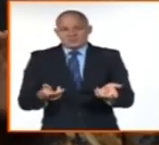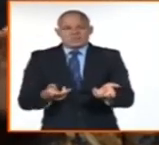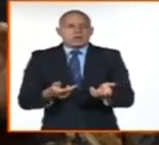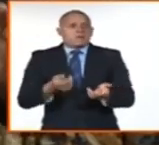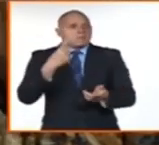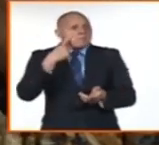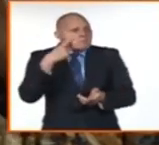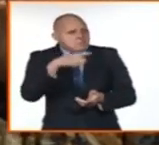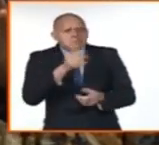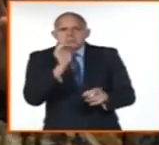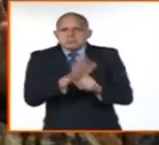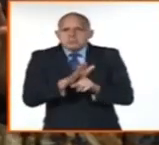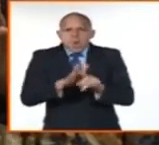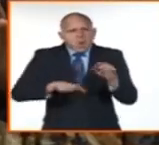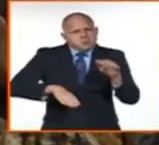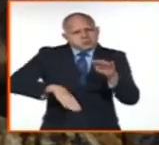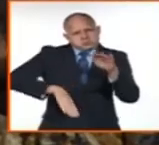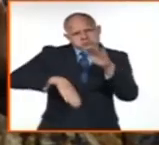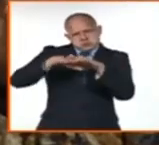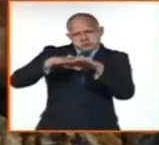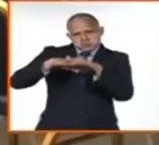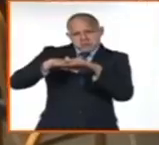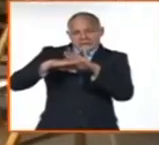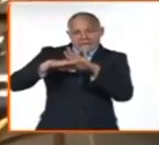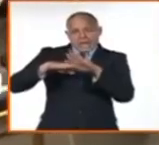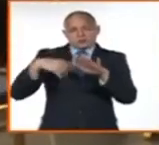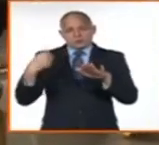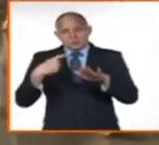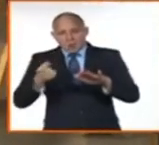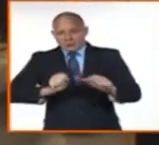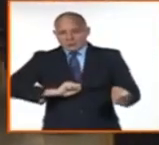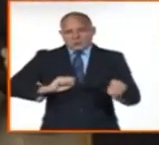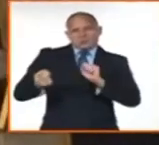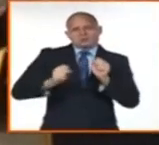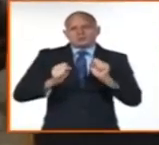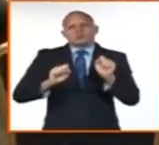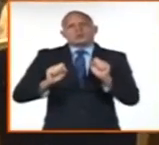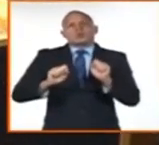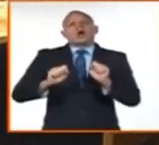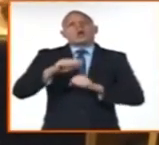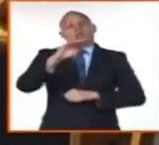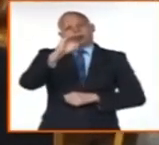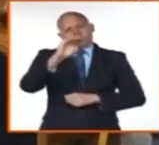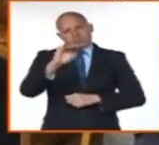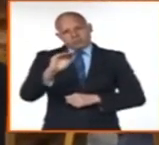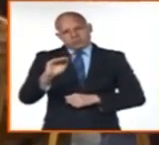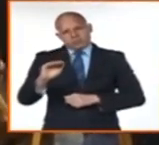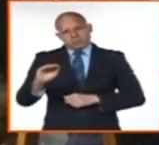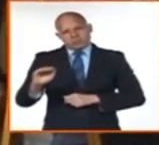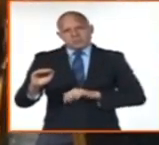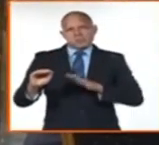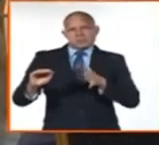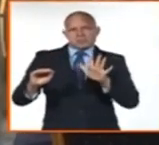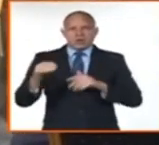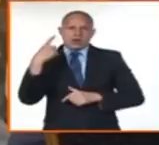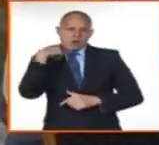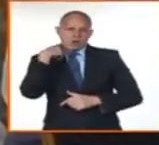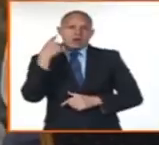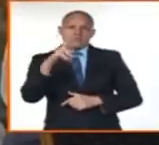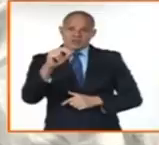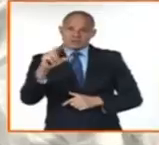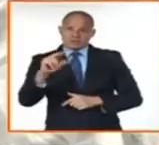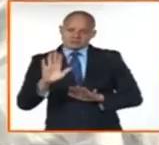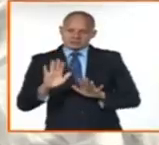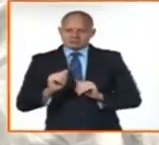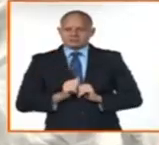controlamos ese pico y pudimos regresar a una llamada nueva normalidad a finales del 2020, pero ya con indicadores muy